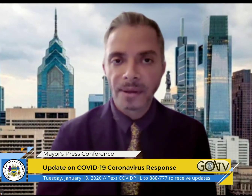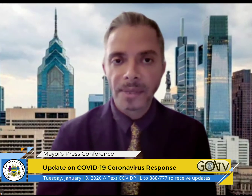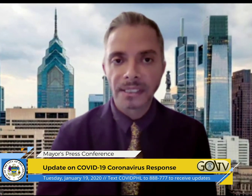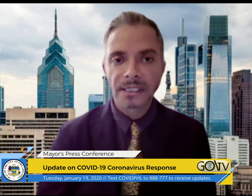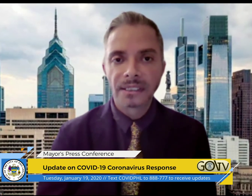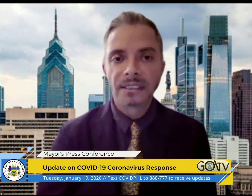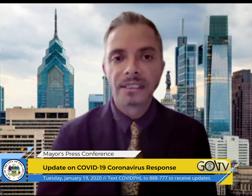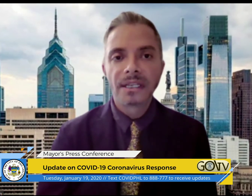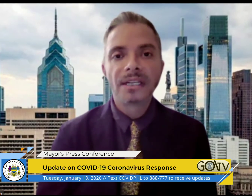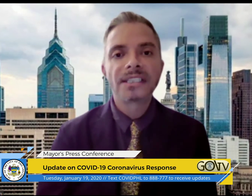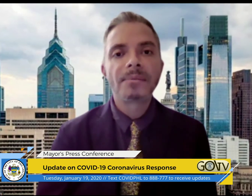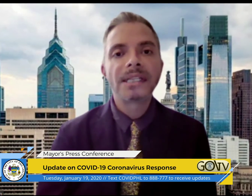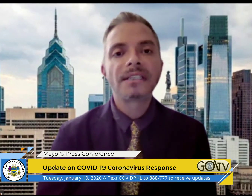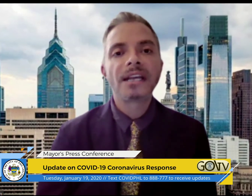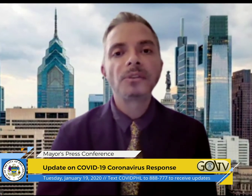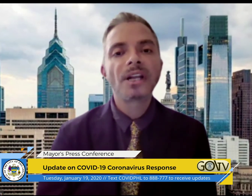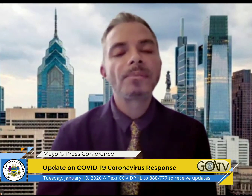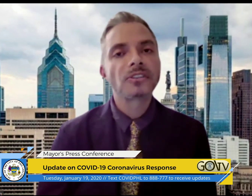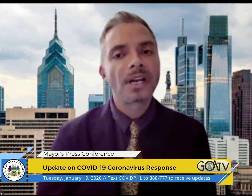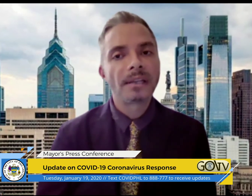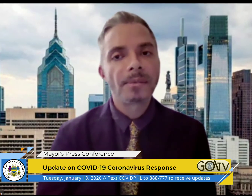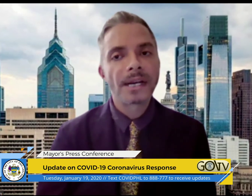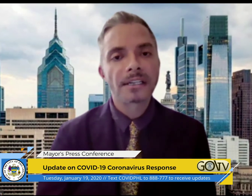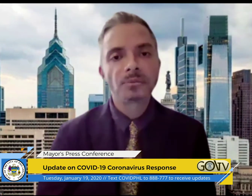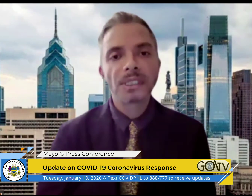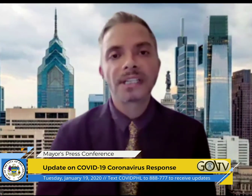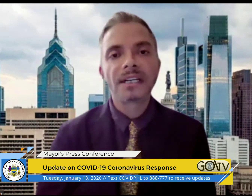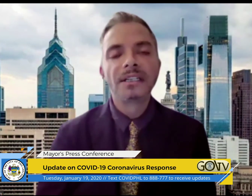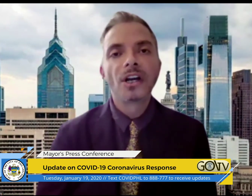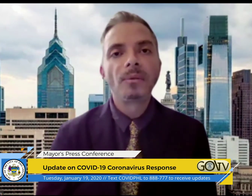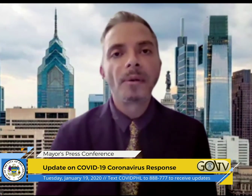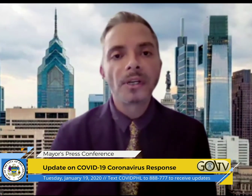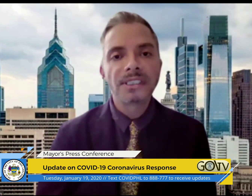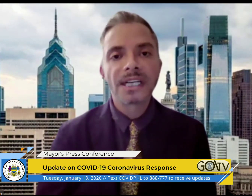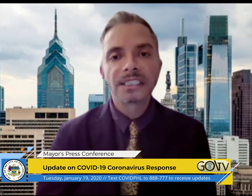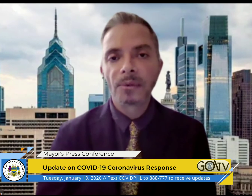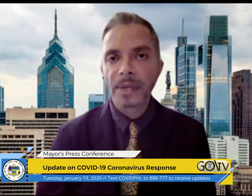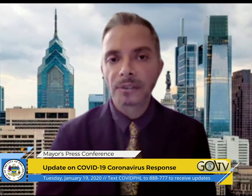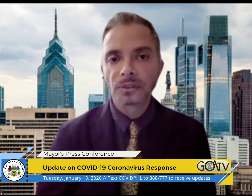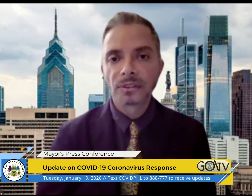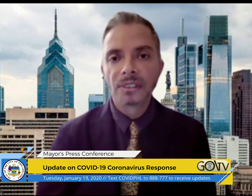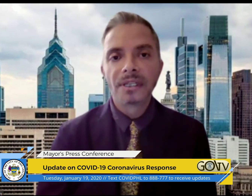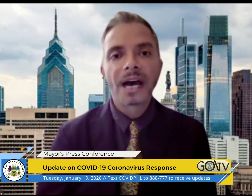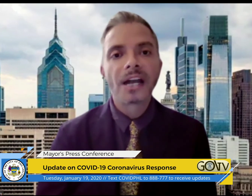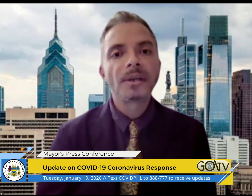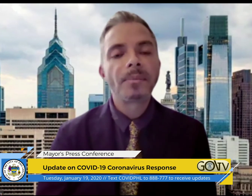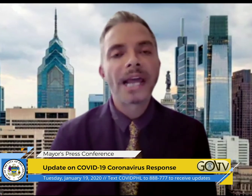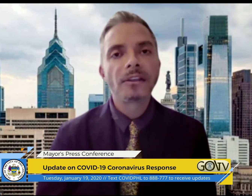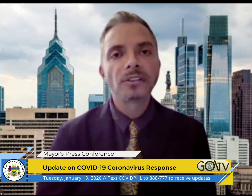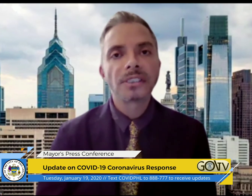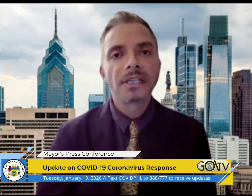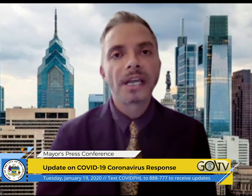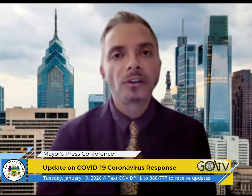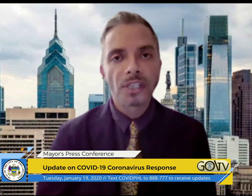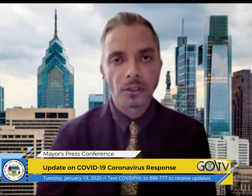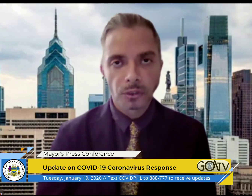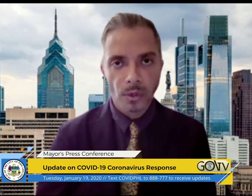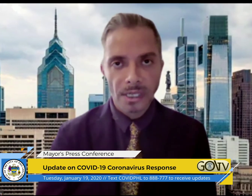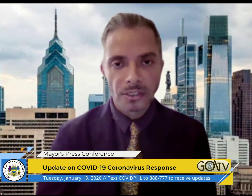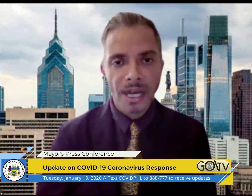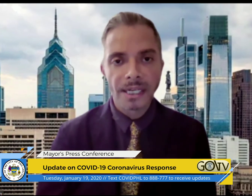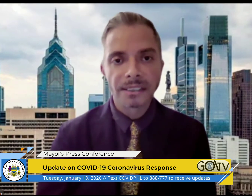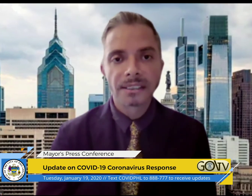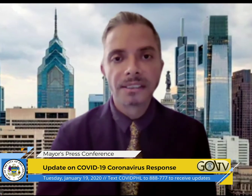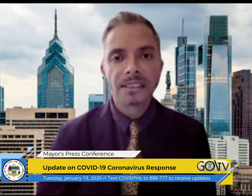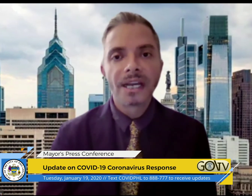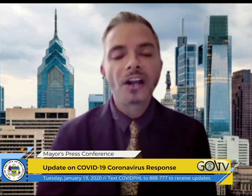sucesivamente. Inicialmente tenemos al personal de primera respuesta, como policías y bomberos, a los empleados en los centros